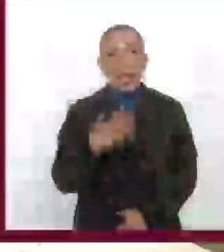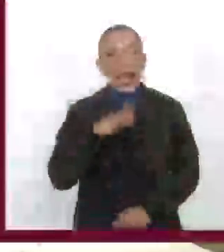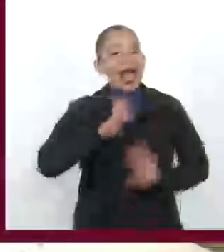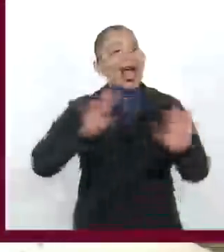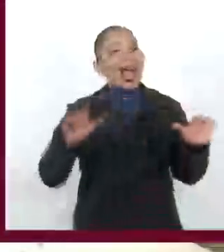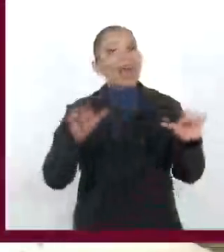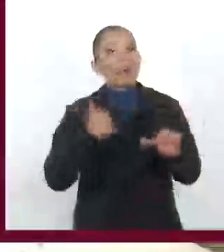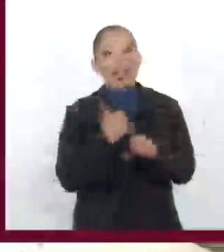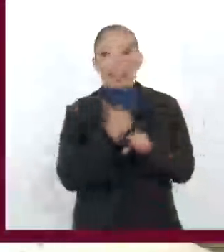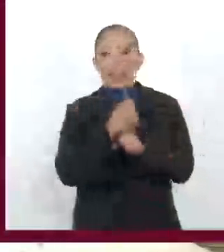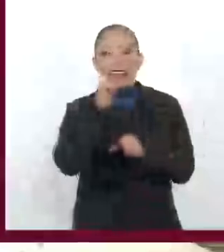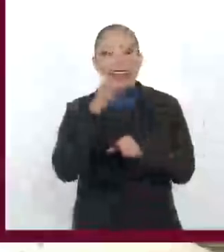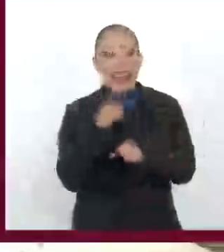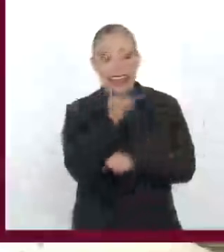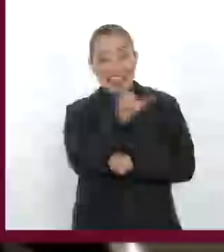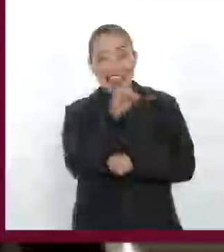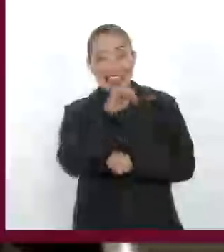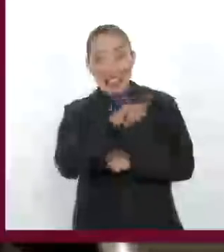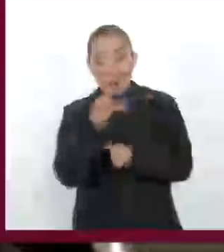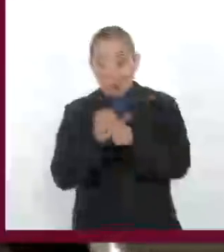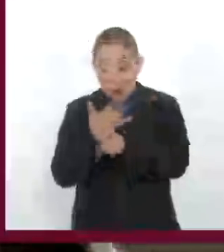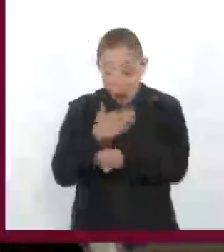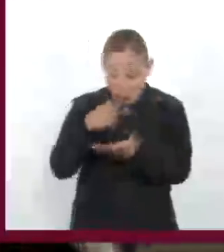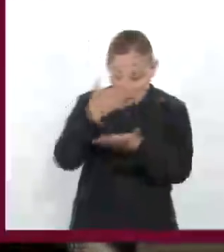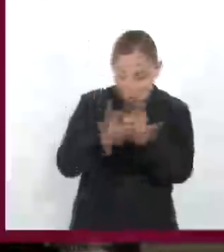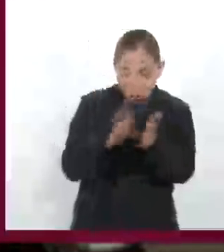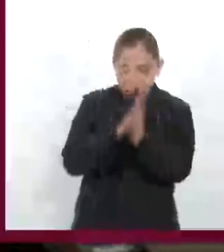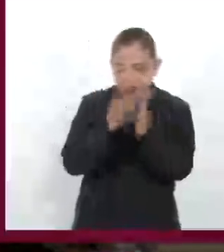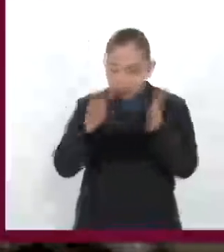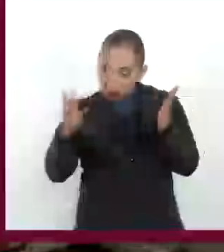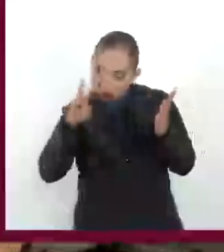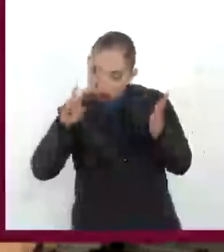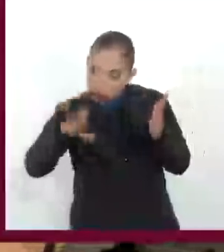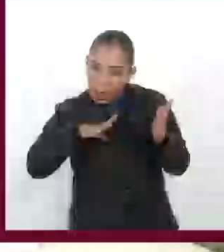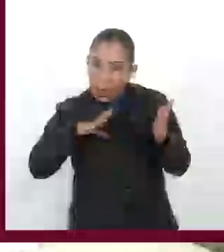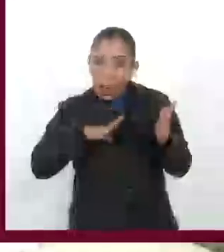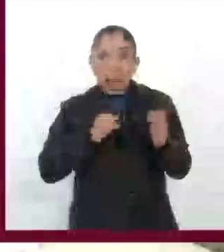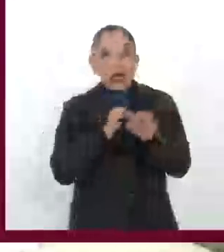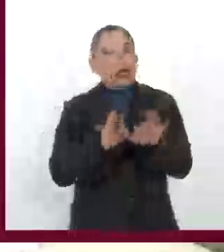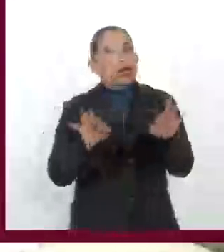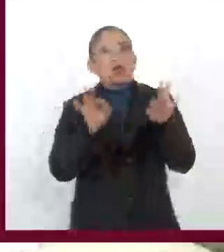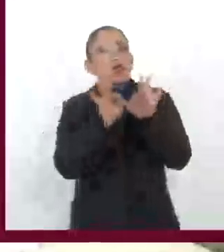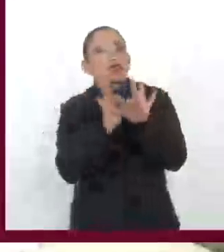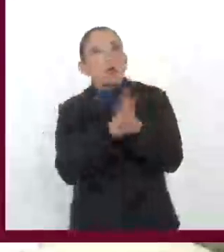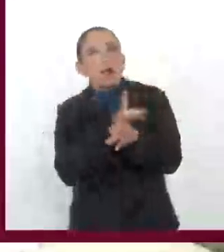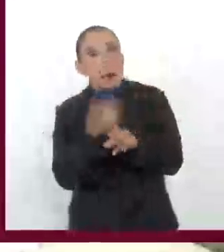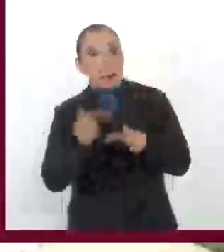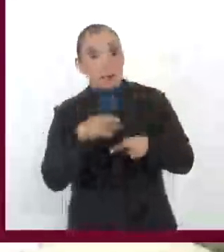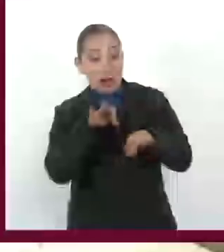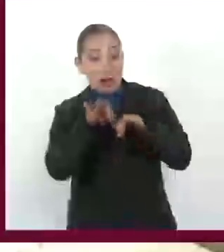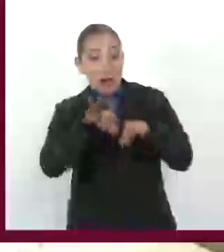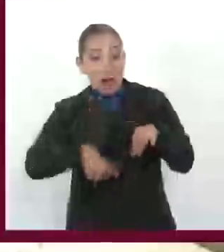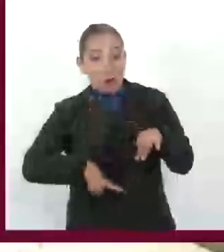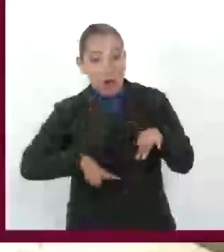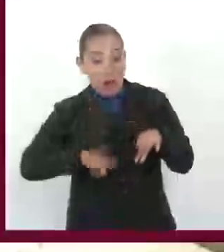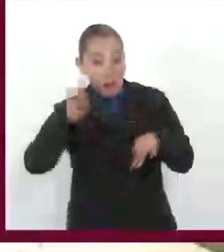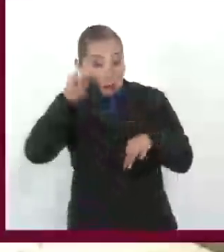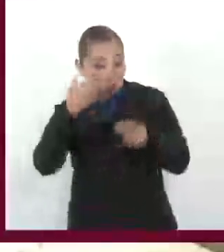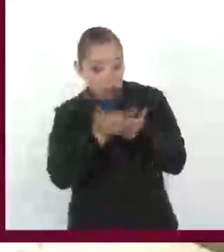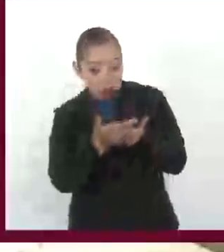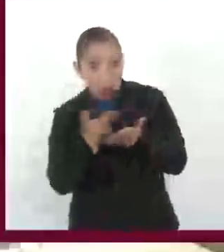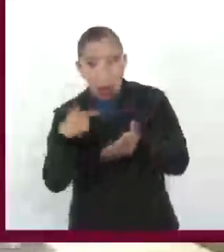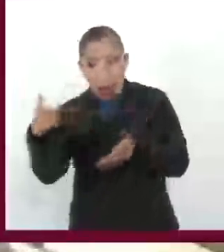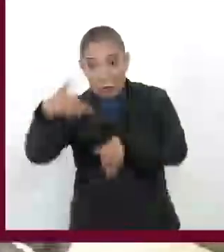Mi abuelita va a recuperar su credencial. La información que nos dieron viene en el folleto. ¿Cuál es la importancia de que los servidores